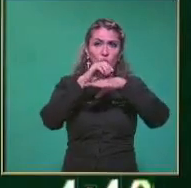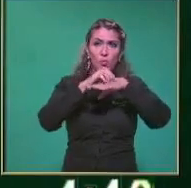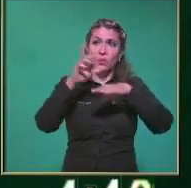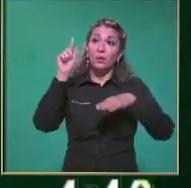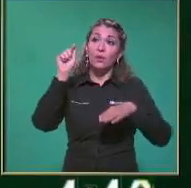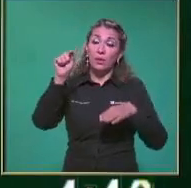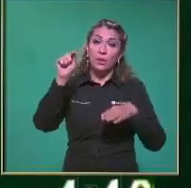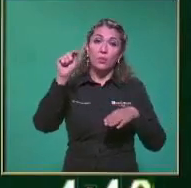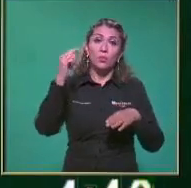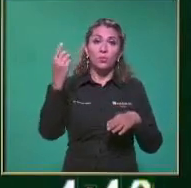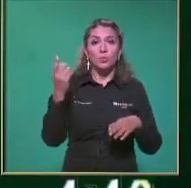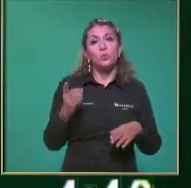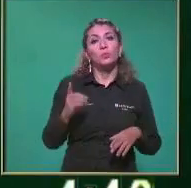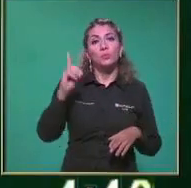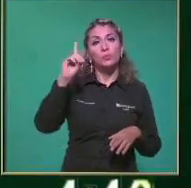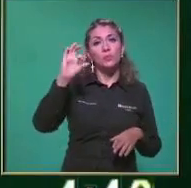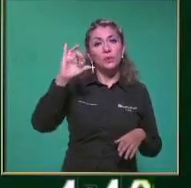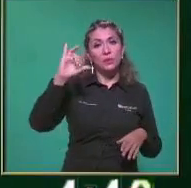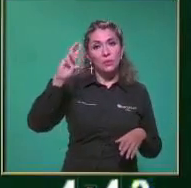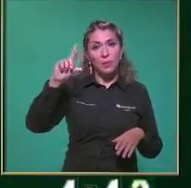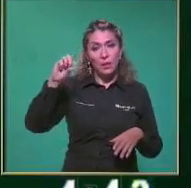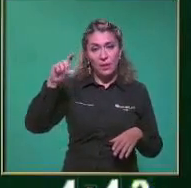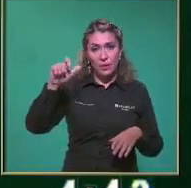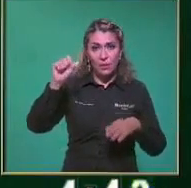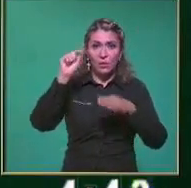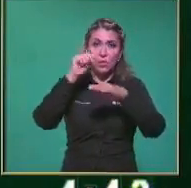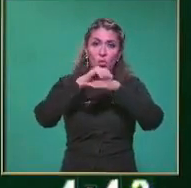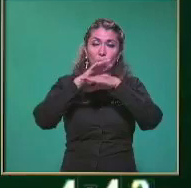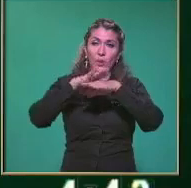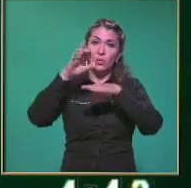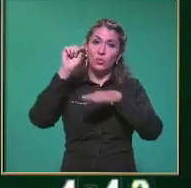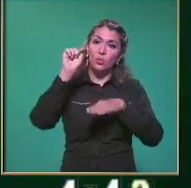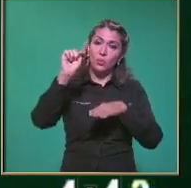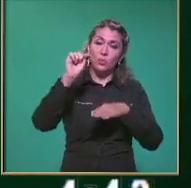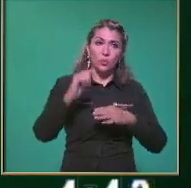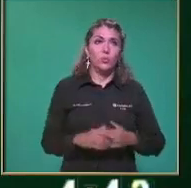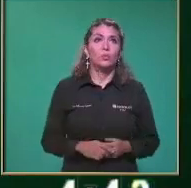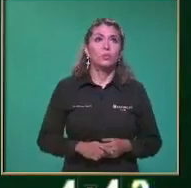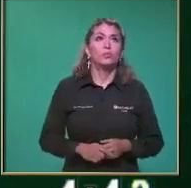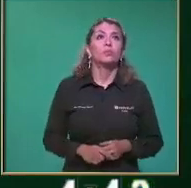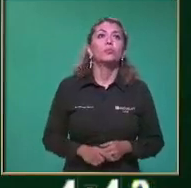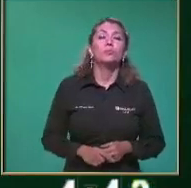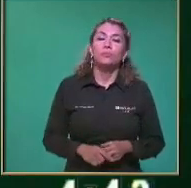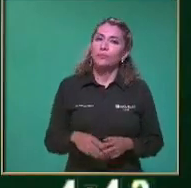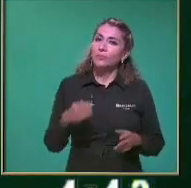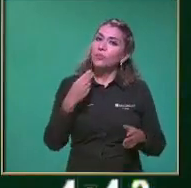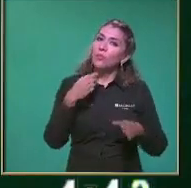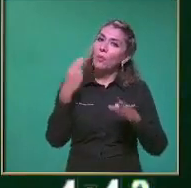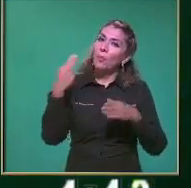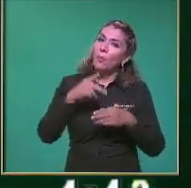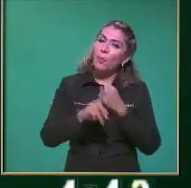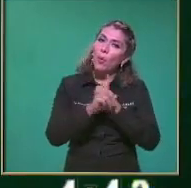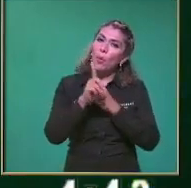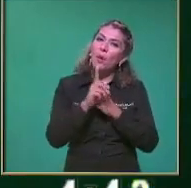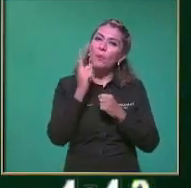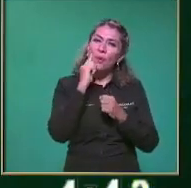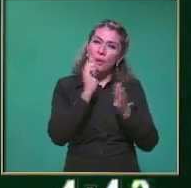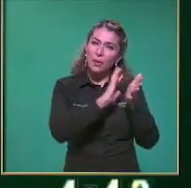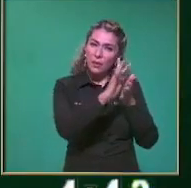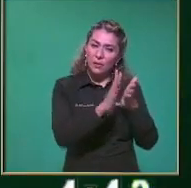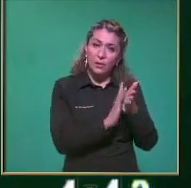porque solo vamos a comparar fracciones y decimales. Muy bien. Este está cortito. Dice, Marco compró una